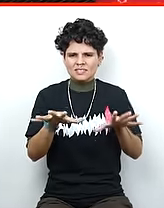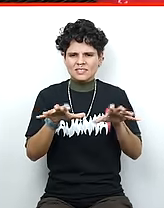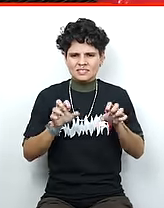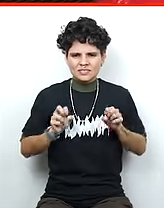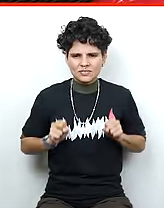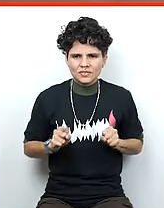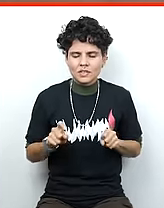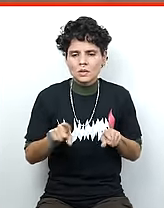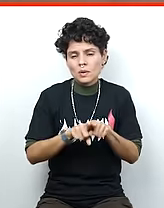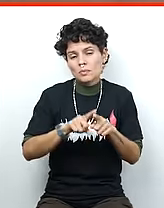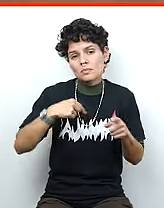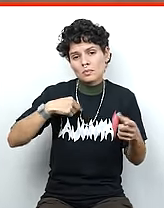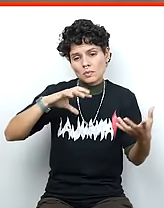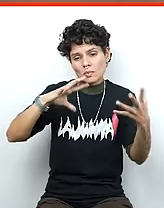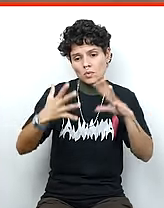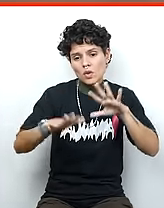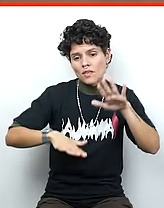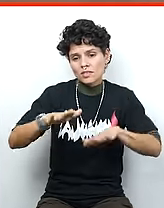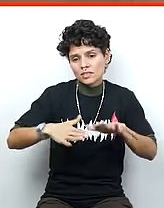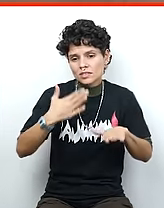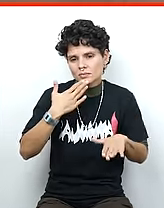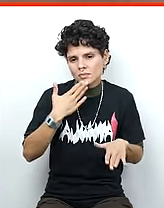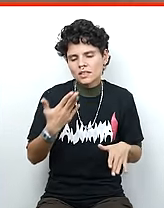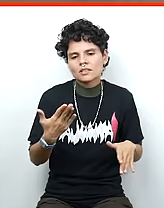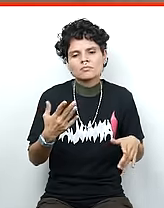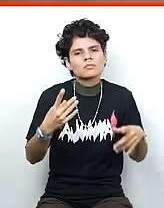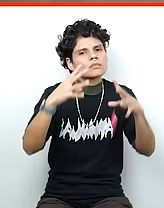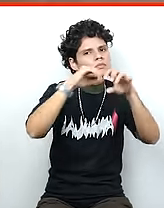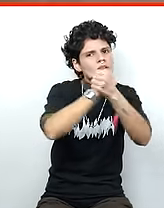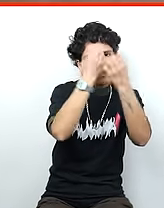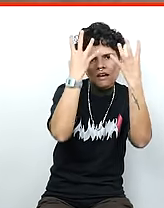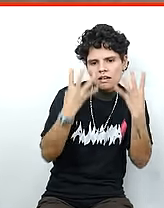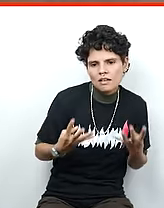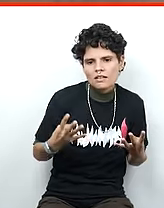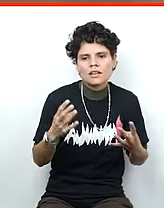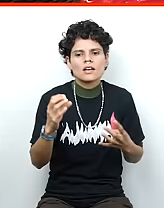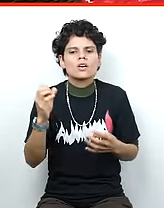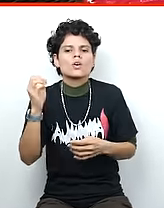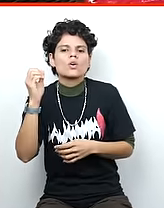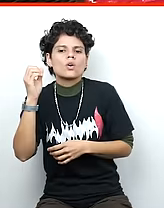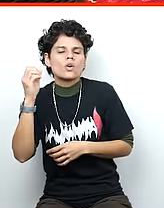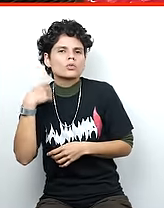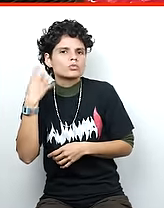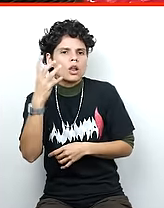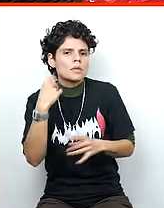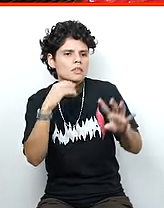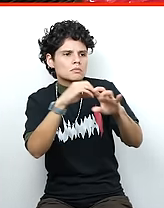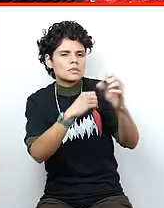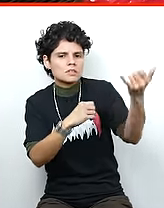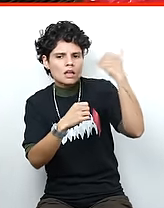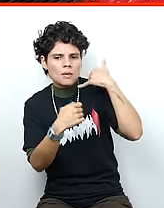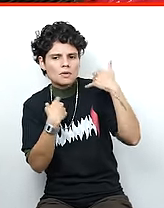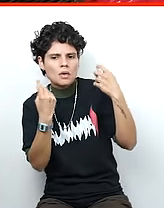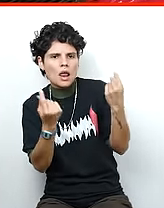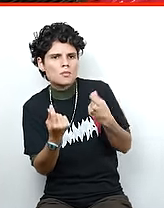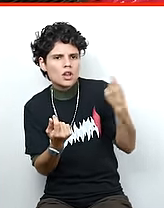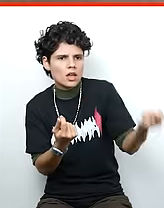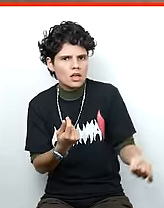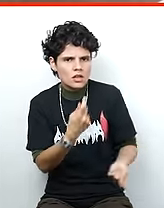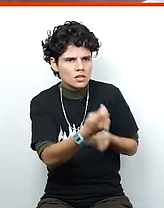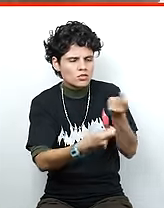igual en mi mundo, a veces los mismos hermanos, la gana que te llaman, y a veces te llaman por puro pedirte una moneda, y uno no se